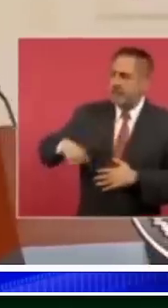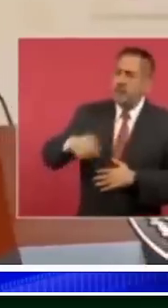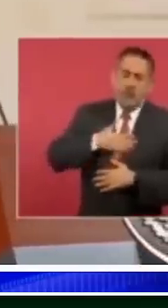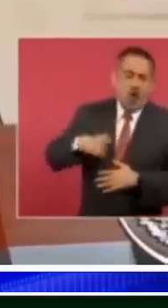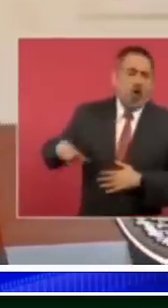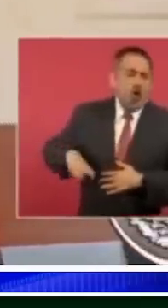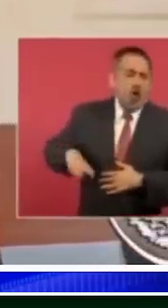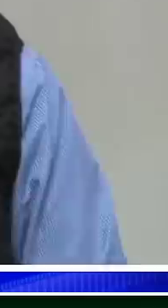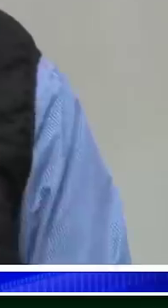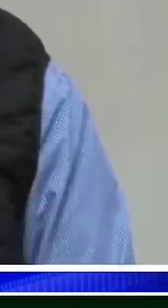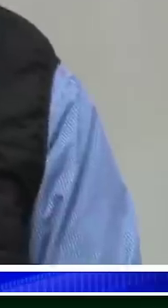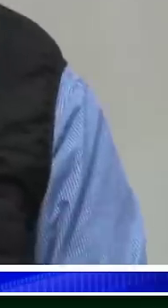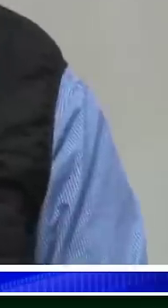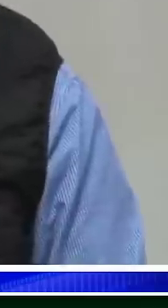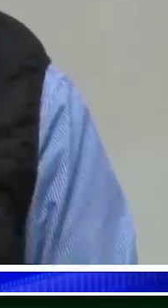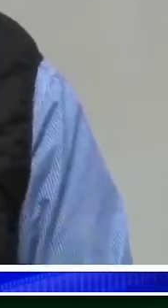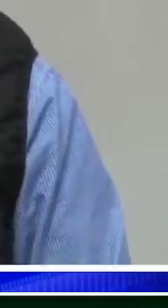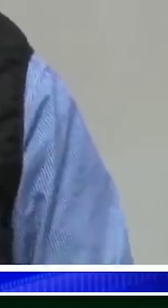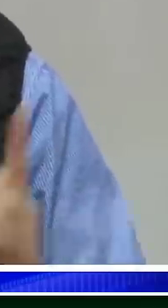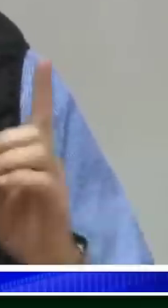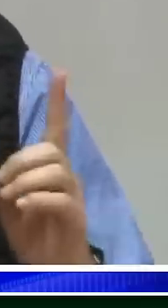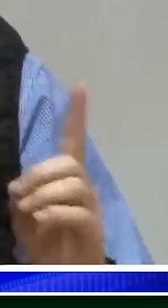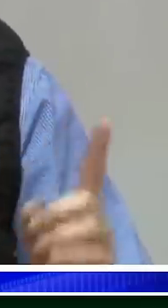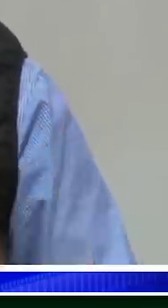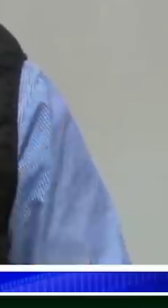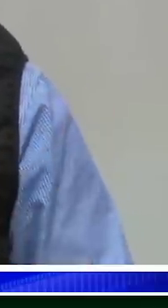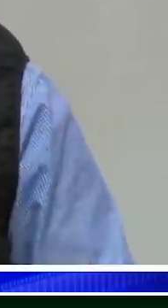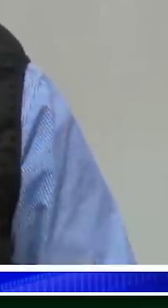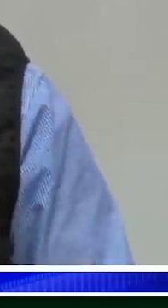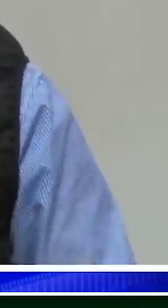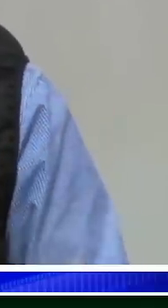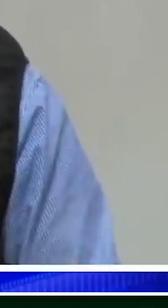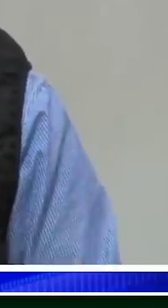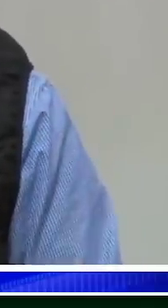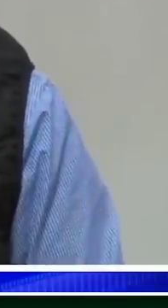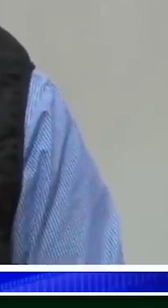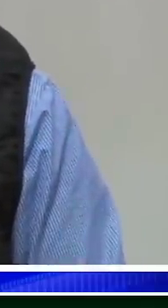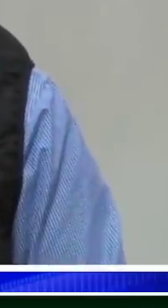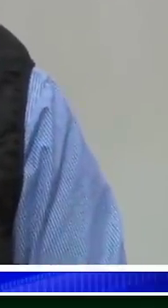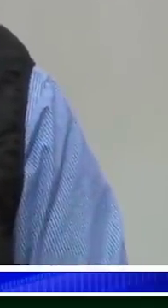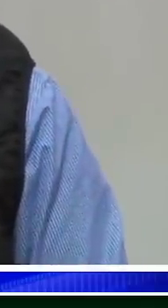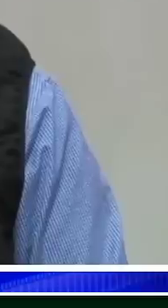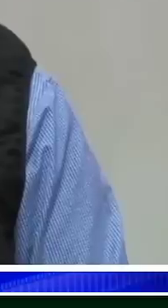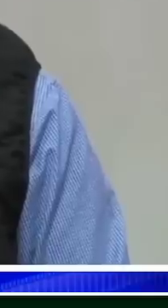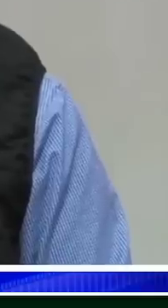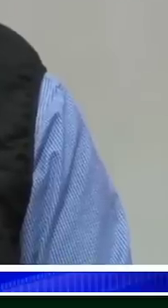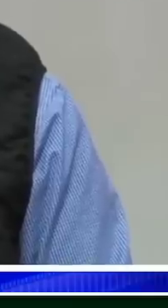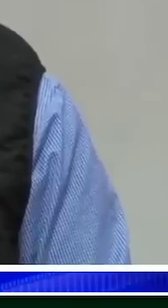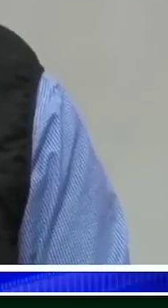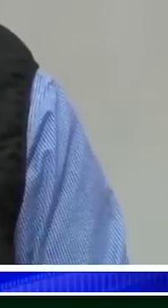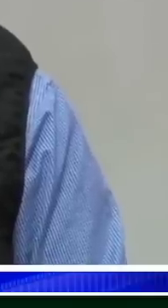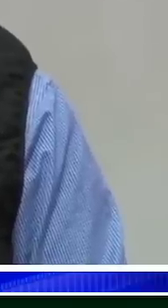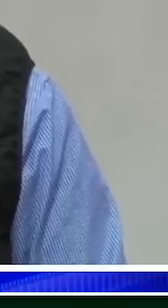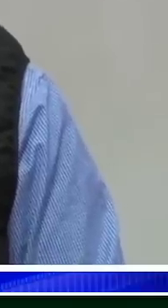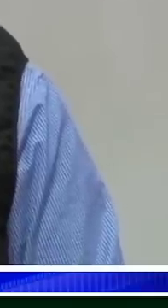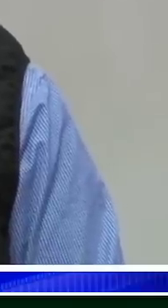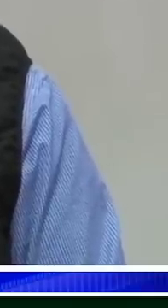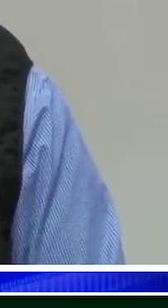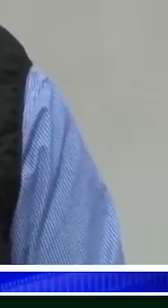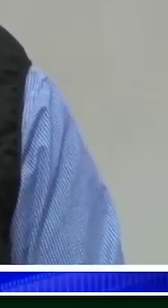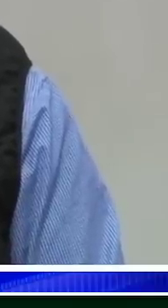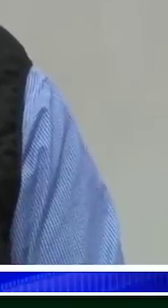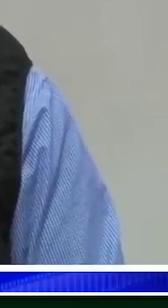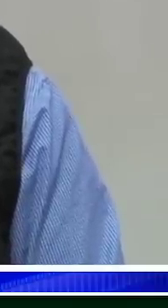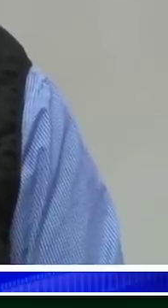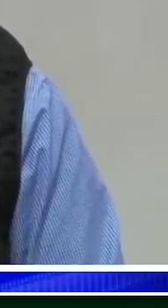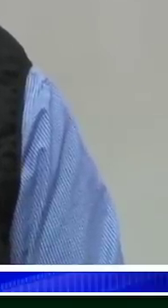toda esta situación en los procesos legales Pues sí hay que irse con mucho mucho cuidado y eso es lo que está sucediendo